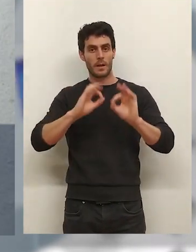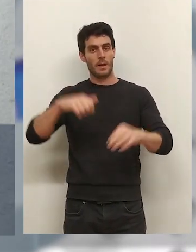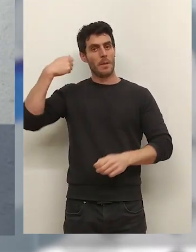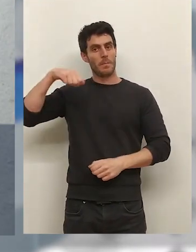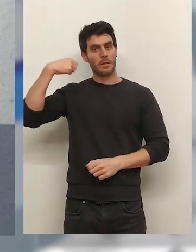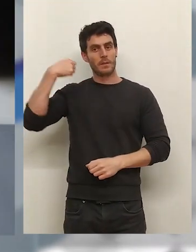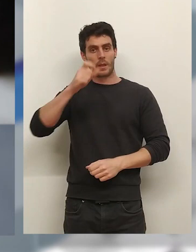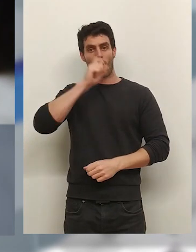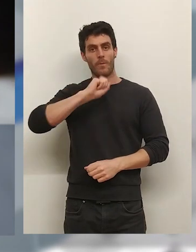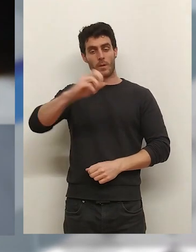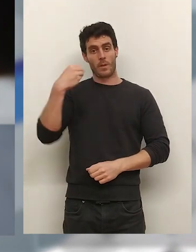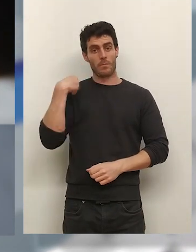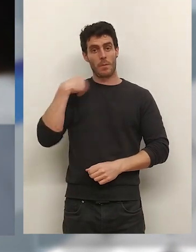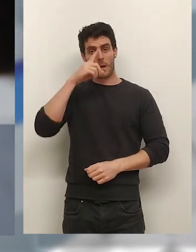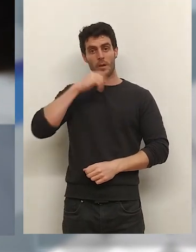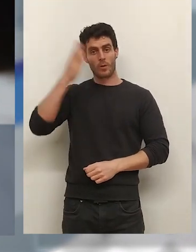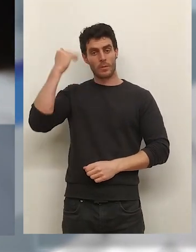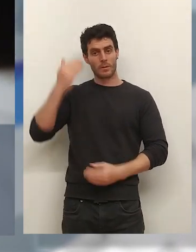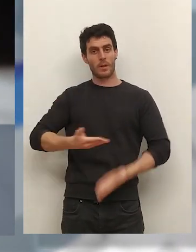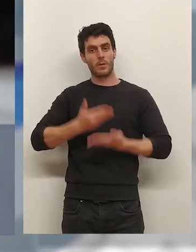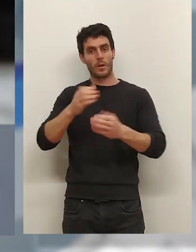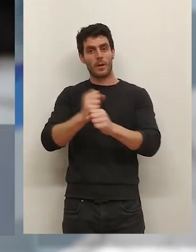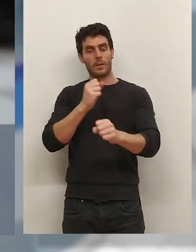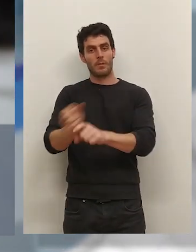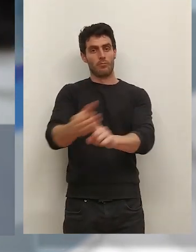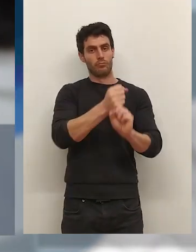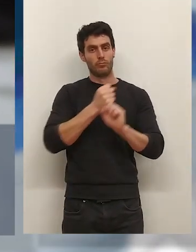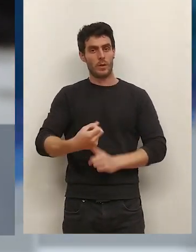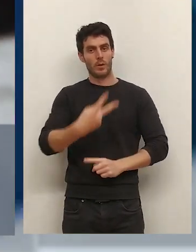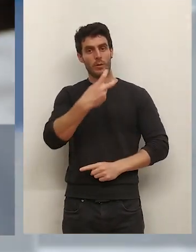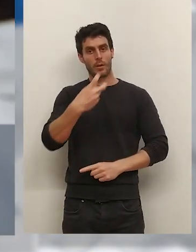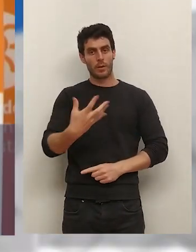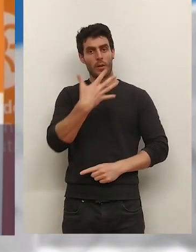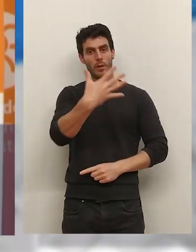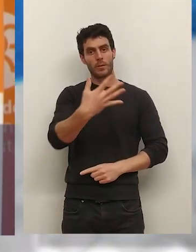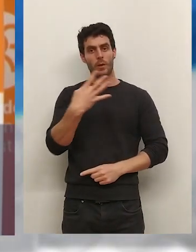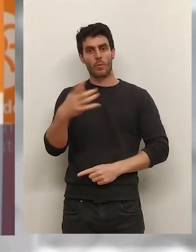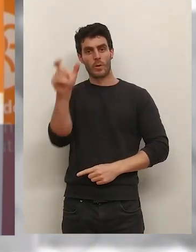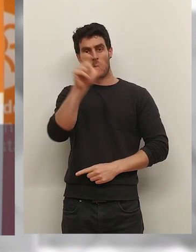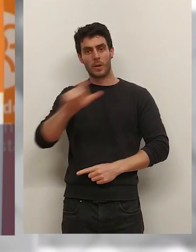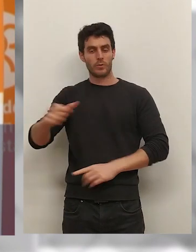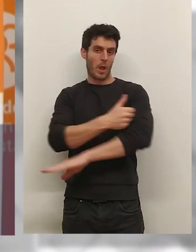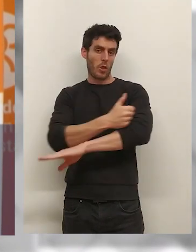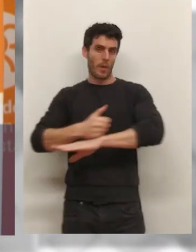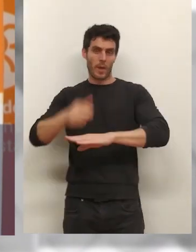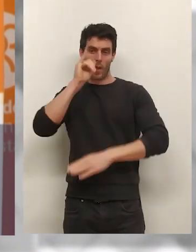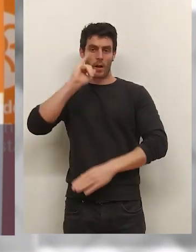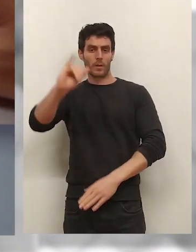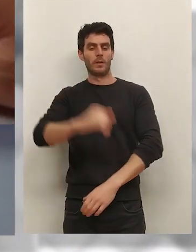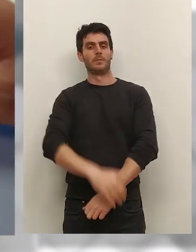el presidente de esta fundación, que el año pasado ayudó a encontrar un empleo a 254 riojanos.